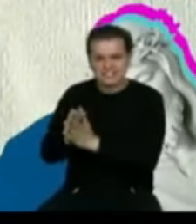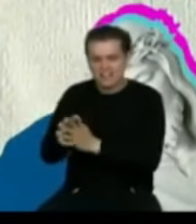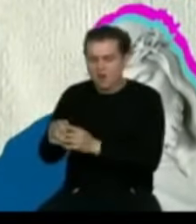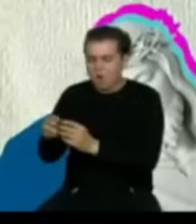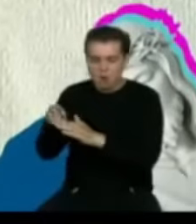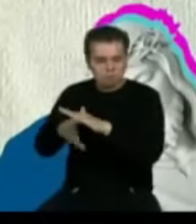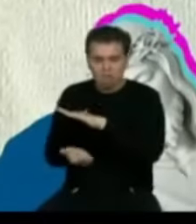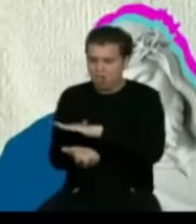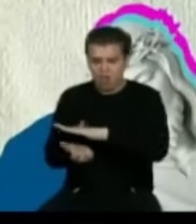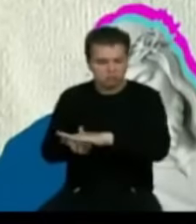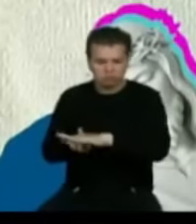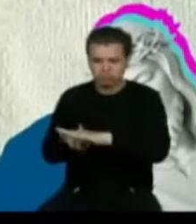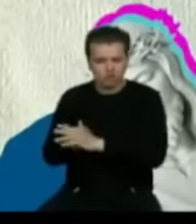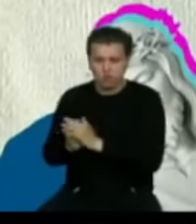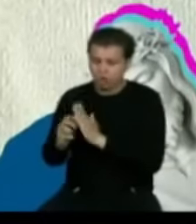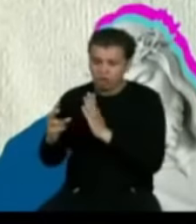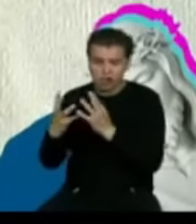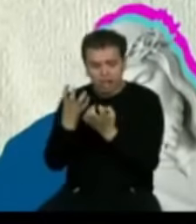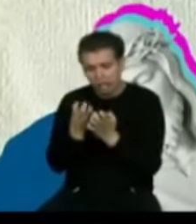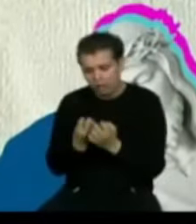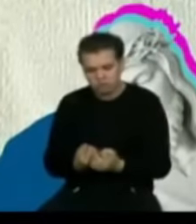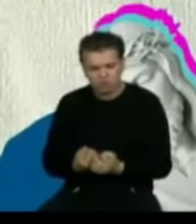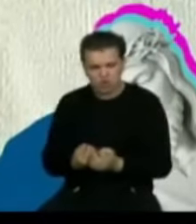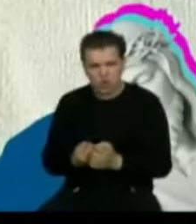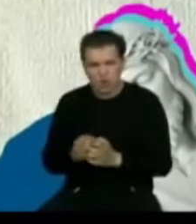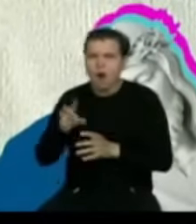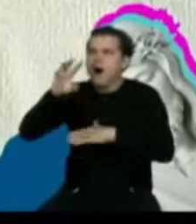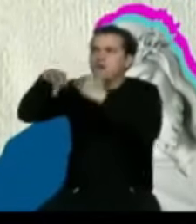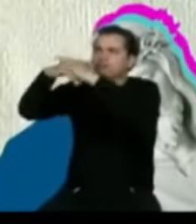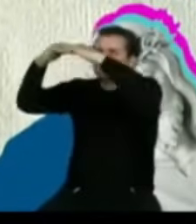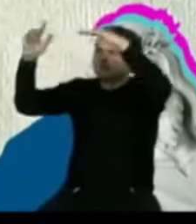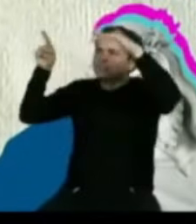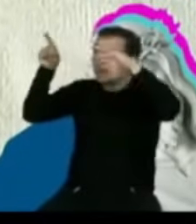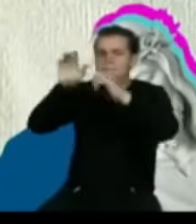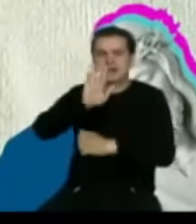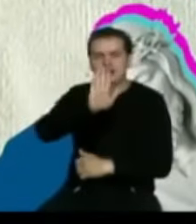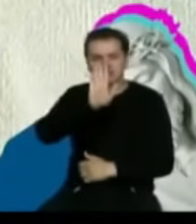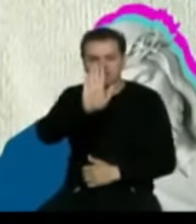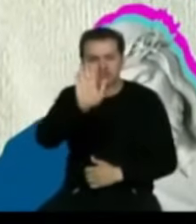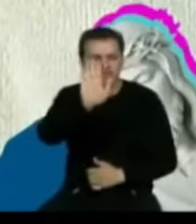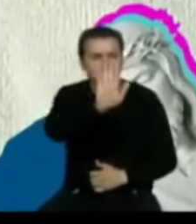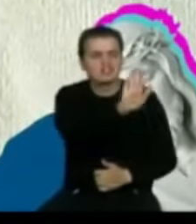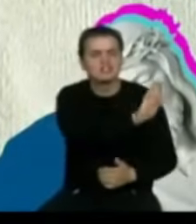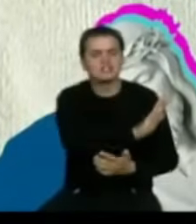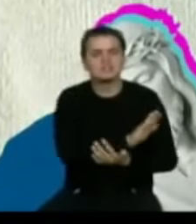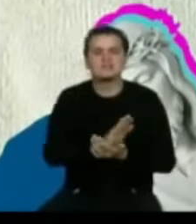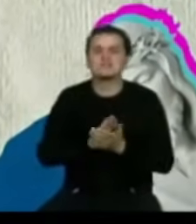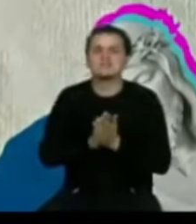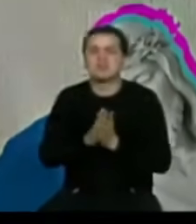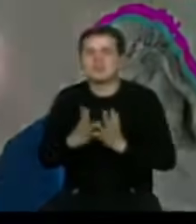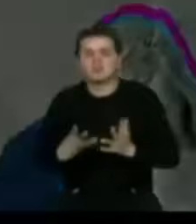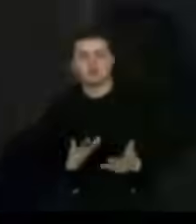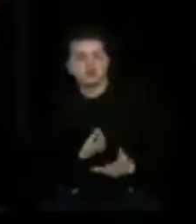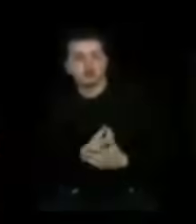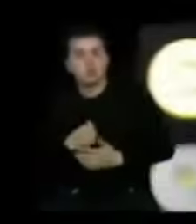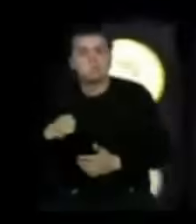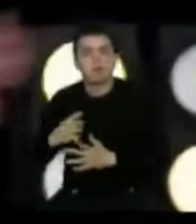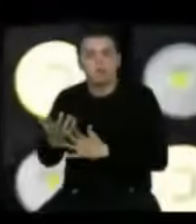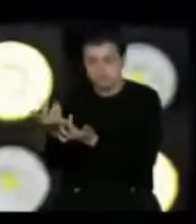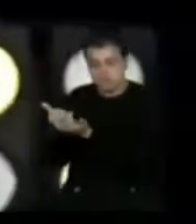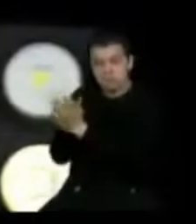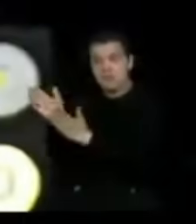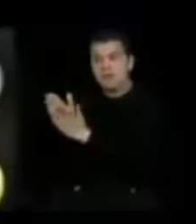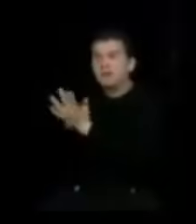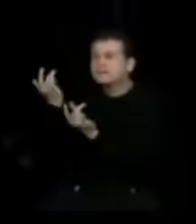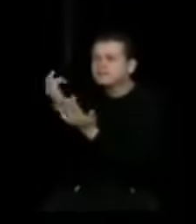inmaculada y que no se marchitará, reservada en los cielos para ustedes. Nosotros tenemos una